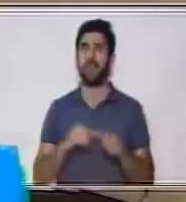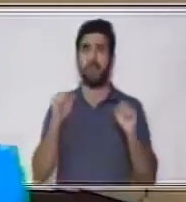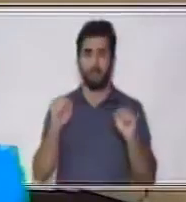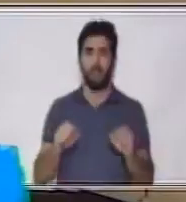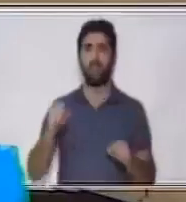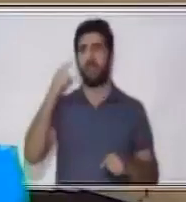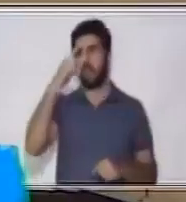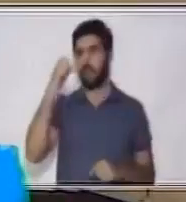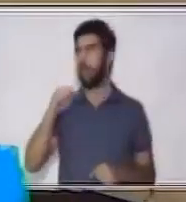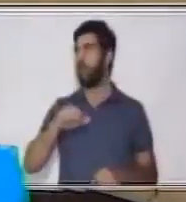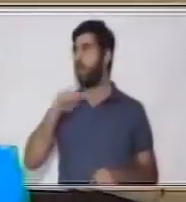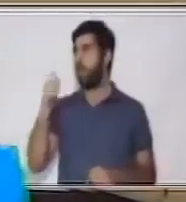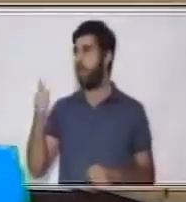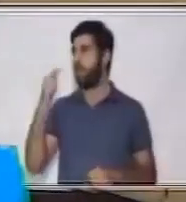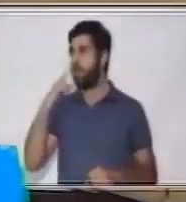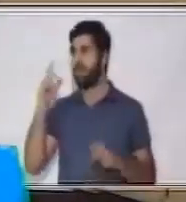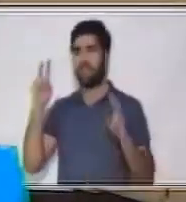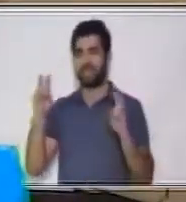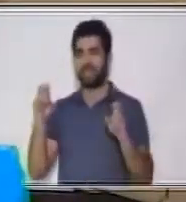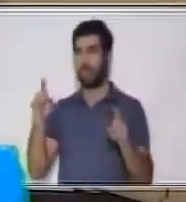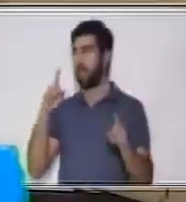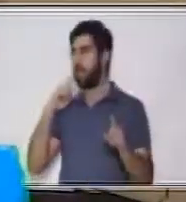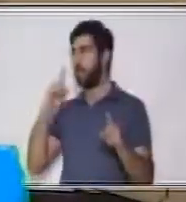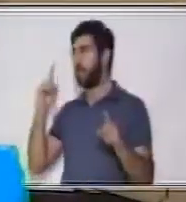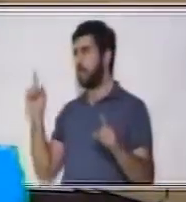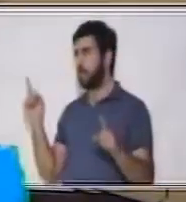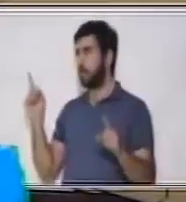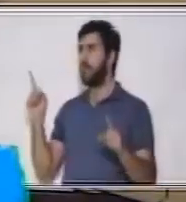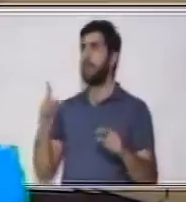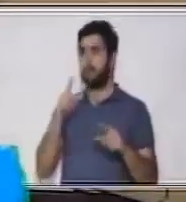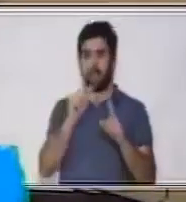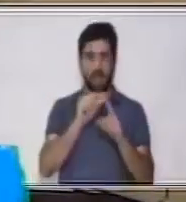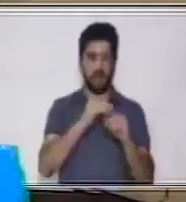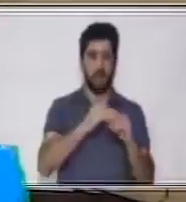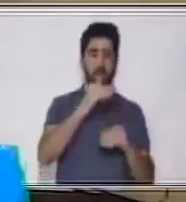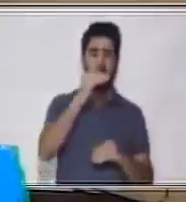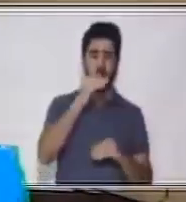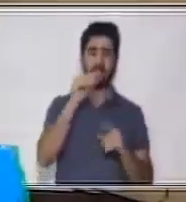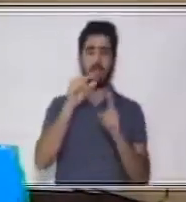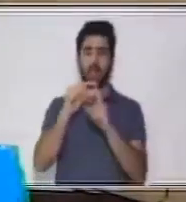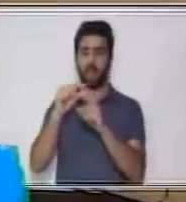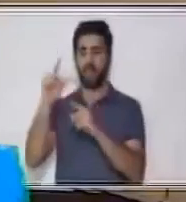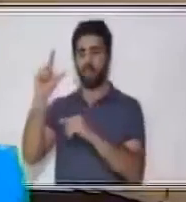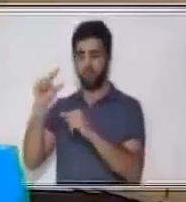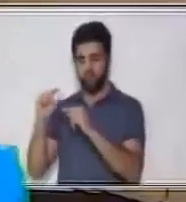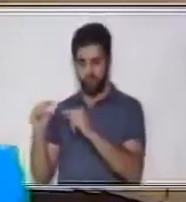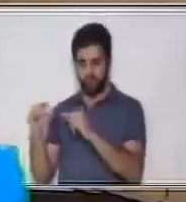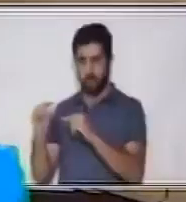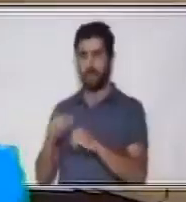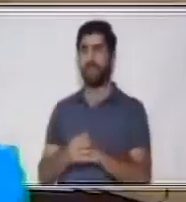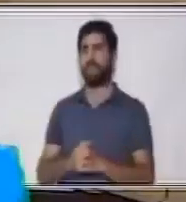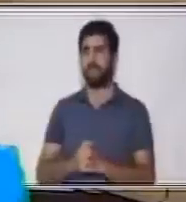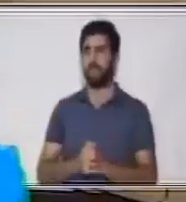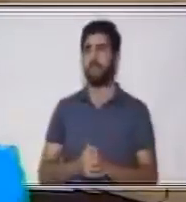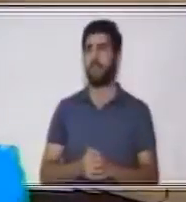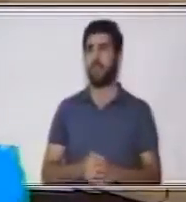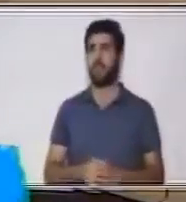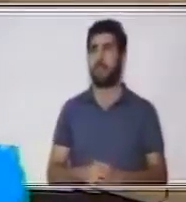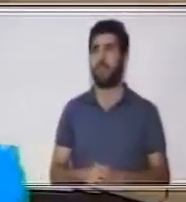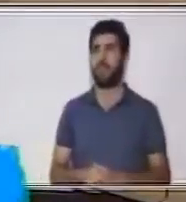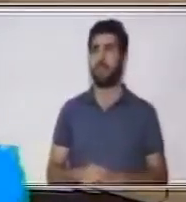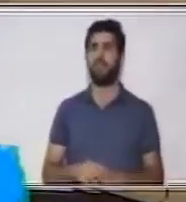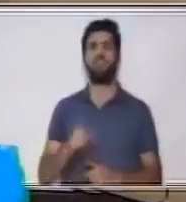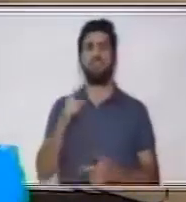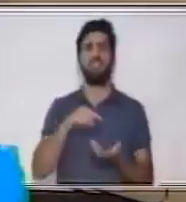el siguiente tema, que son los aumentativos y los diminutivos. ¿Qué es un aumentativo o un